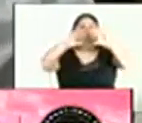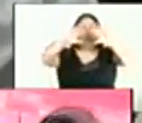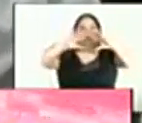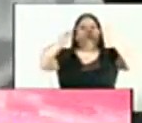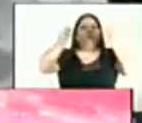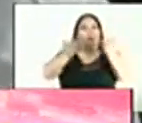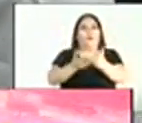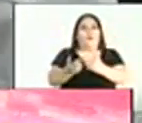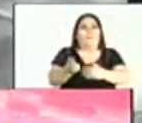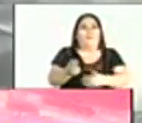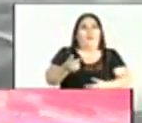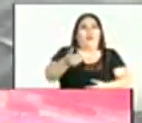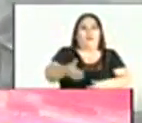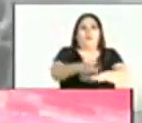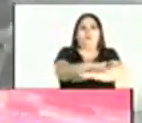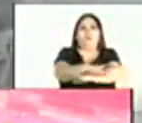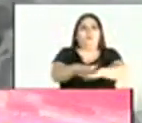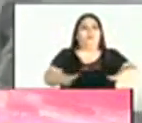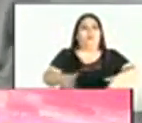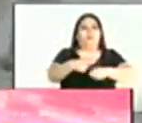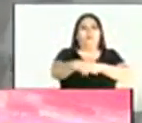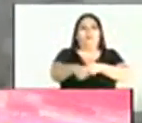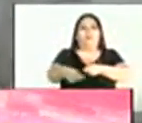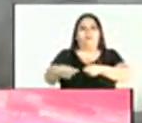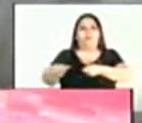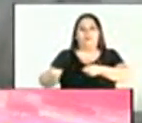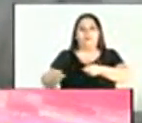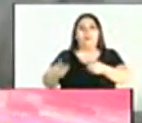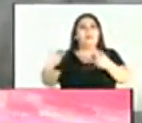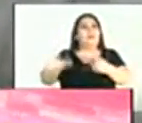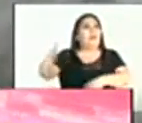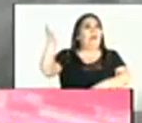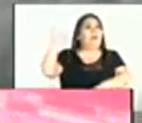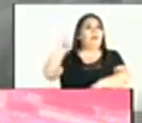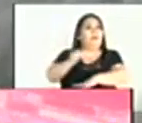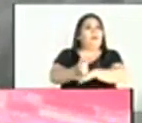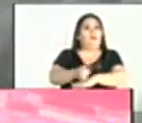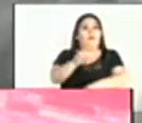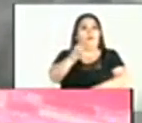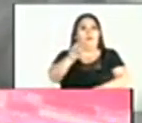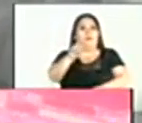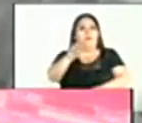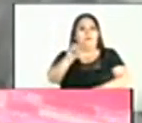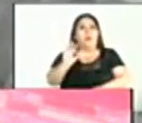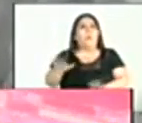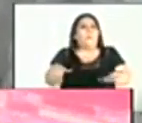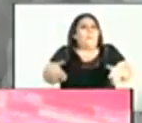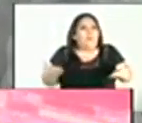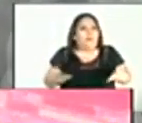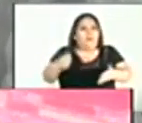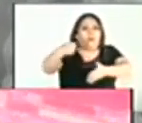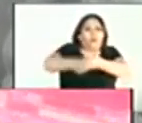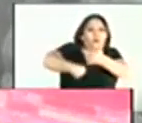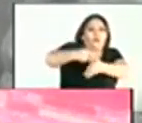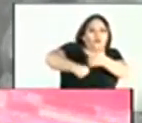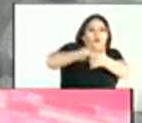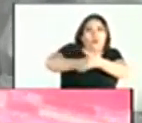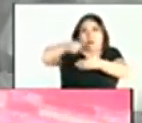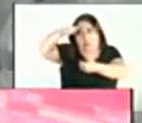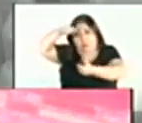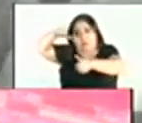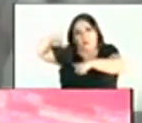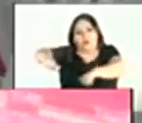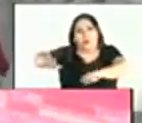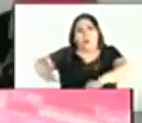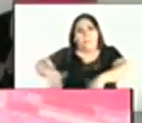finalizará este mes de diciembre del año 2023 fue instaurado desde el año 2020 en un esfuerzo conjunto con la coalición para la